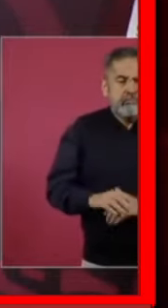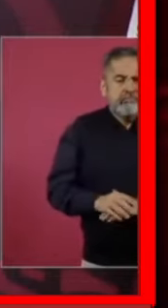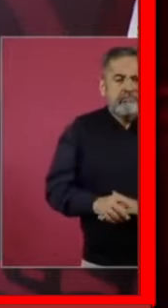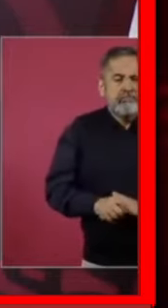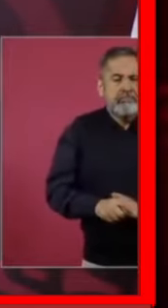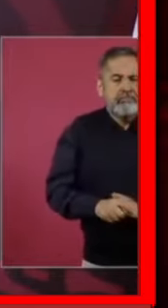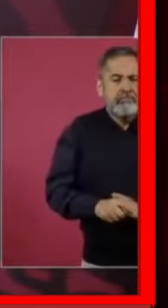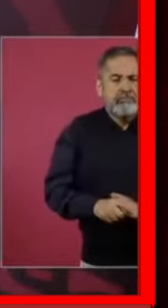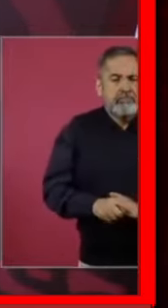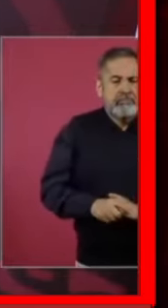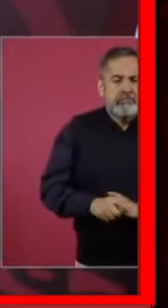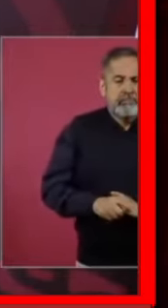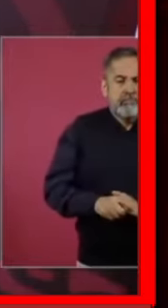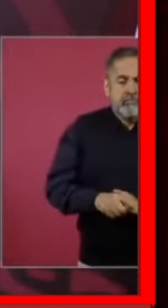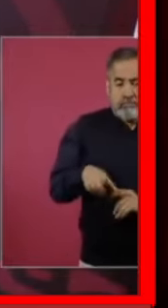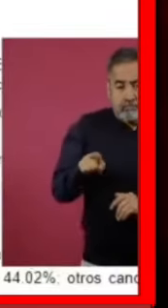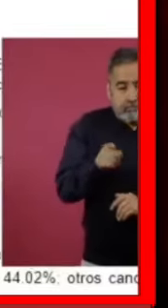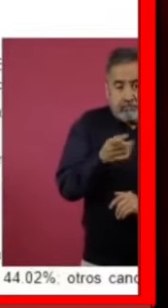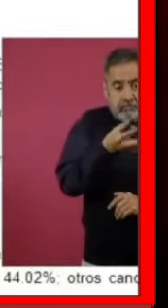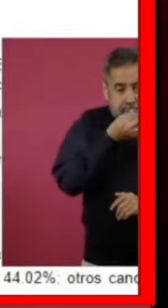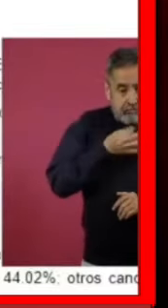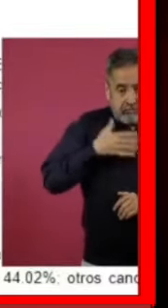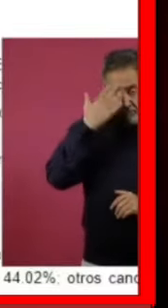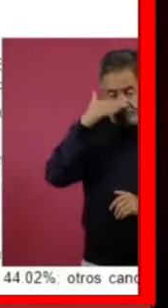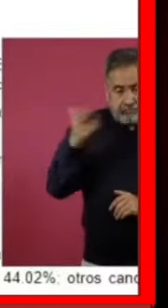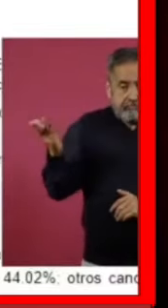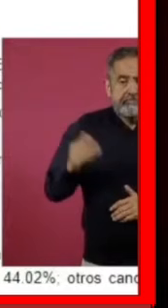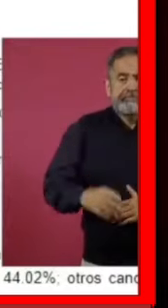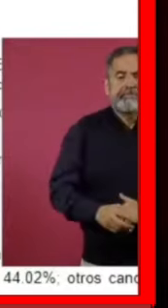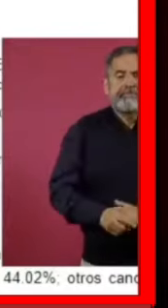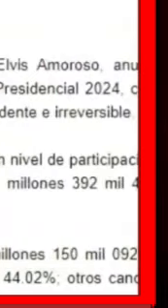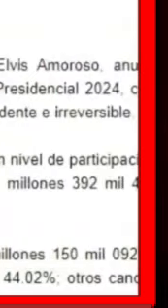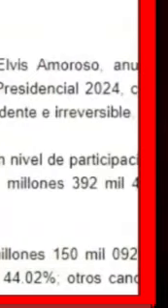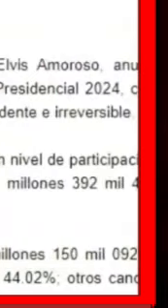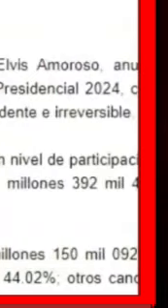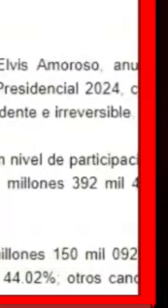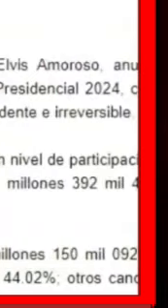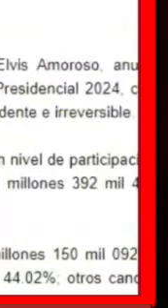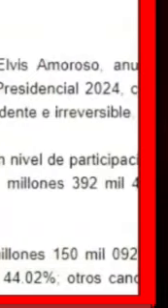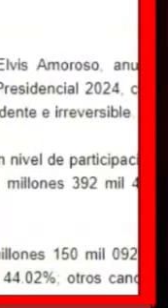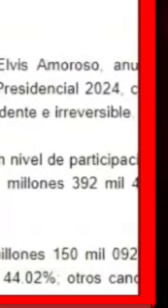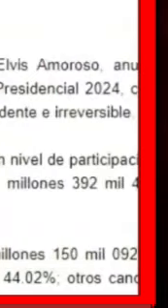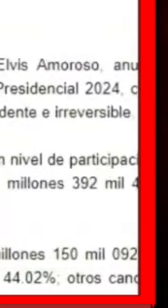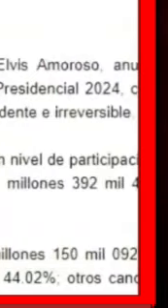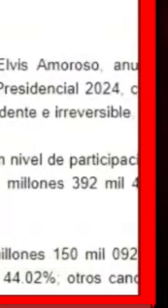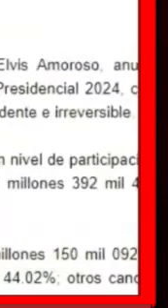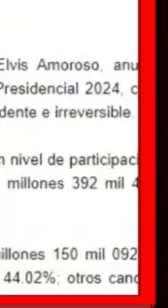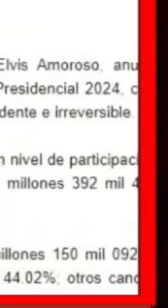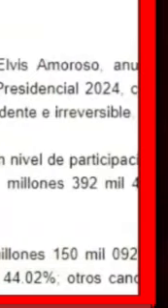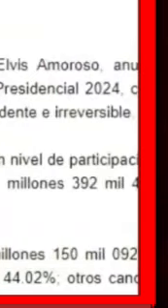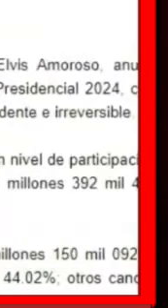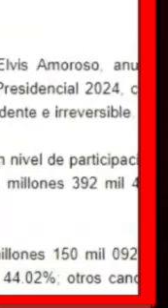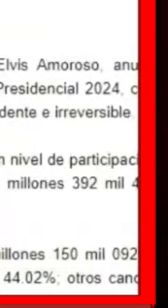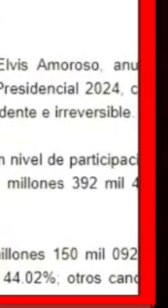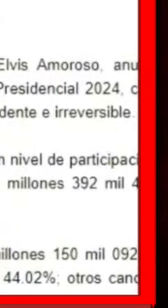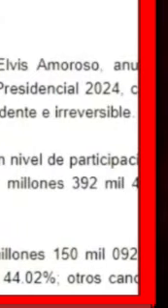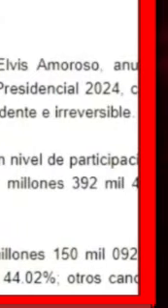Esto es lo que sabemos Es el órgano electoral el Consejo Nacional